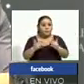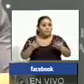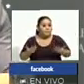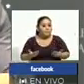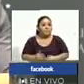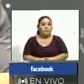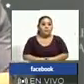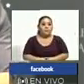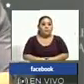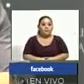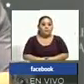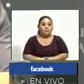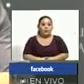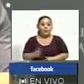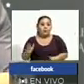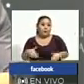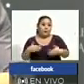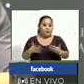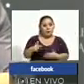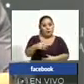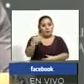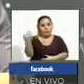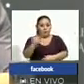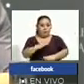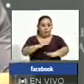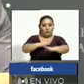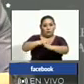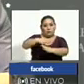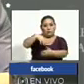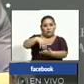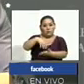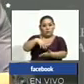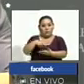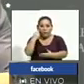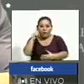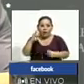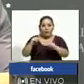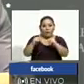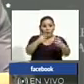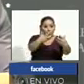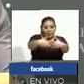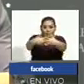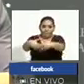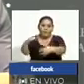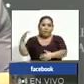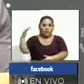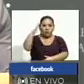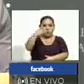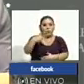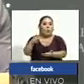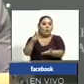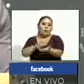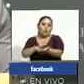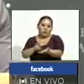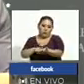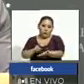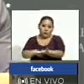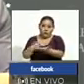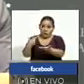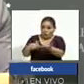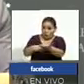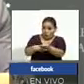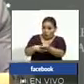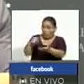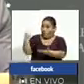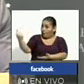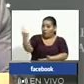de parte de Aviación Civil, pues se va a hablar con las aerolíneas para que estos cumplan con los contratos porque hay muchas personas que ya